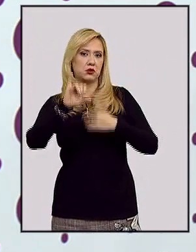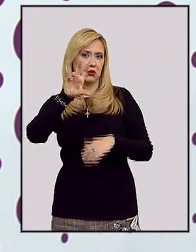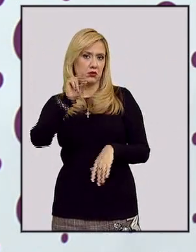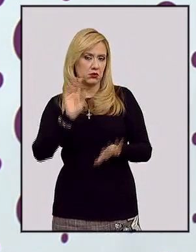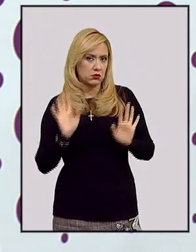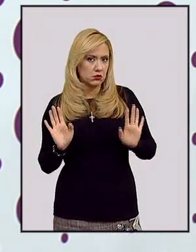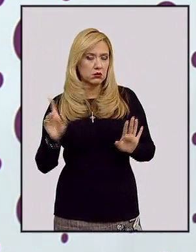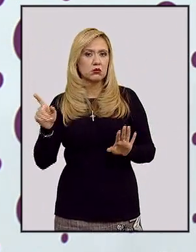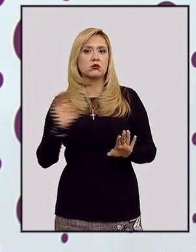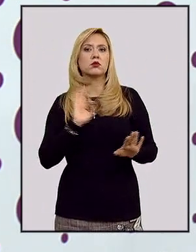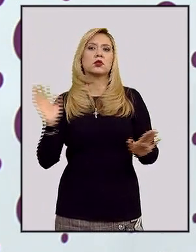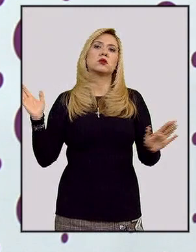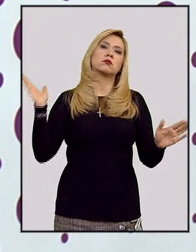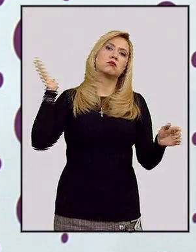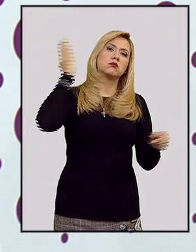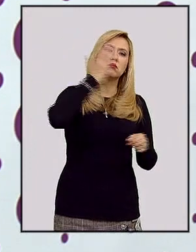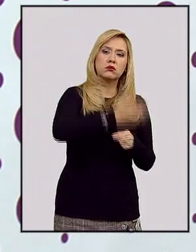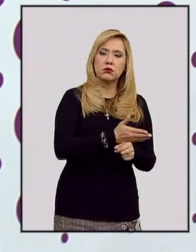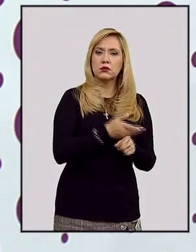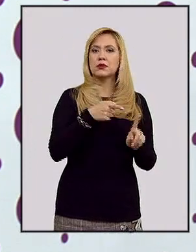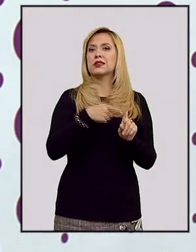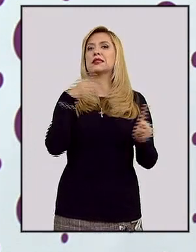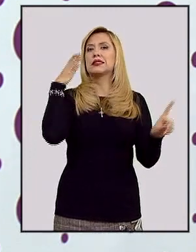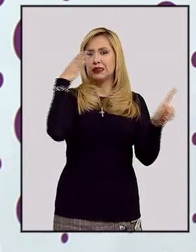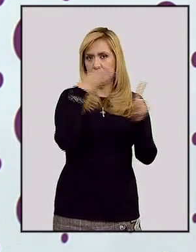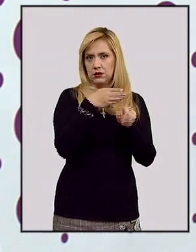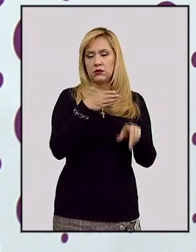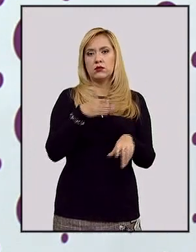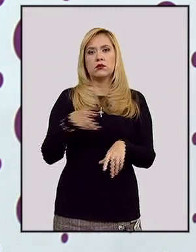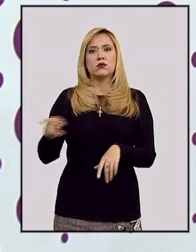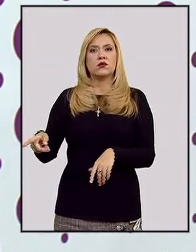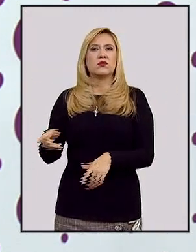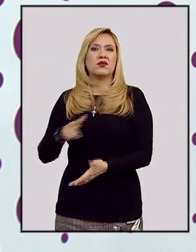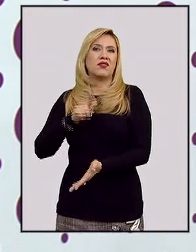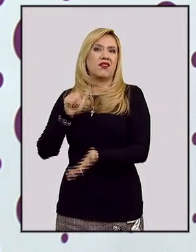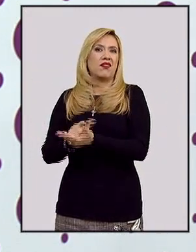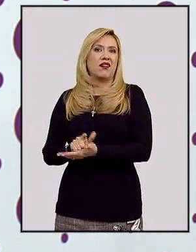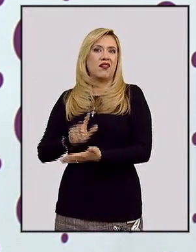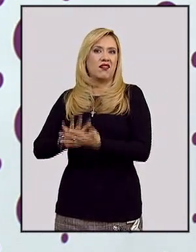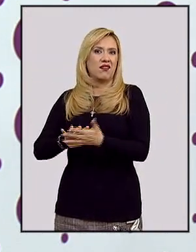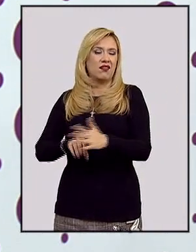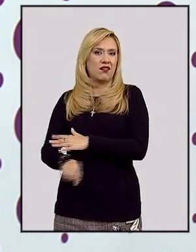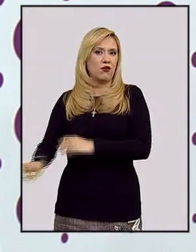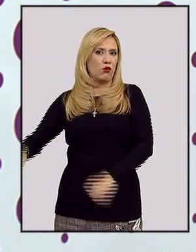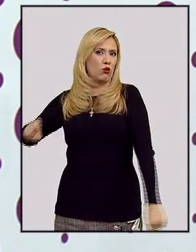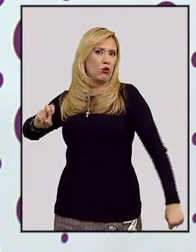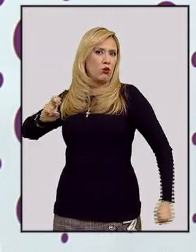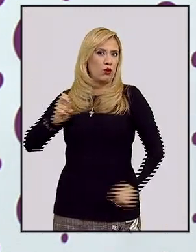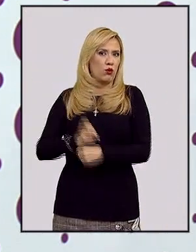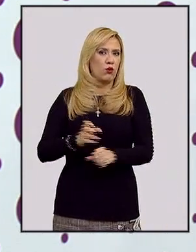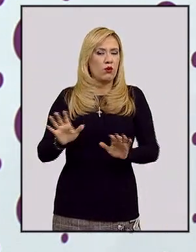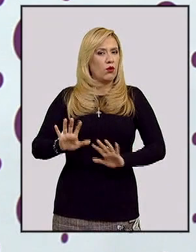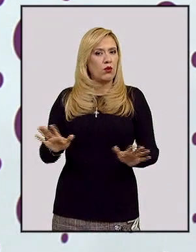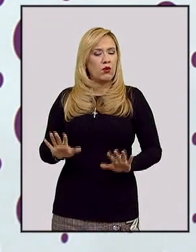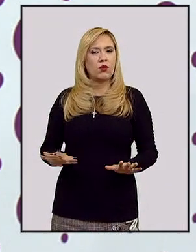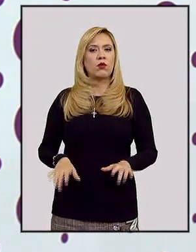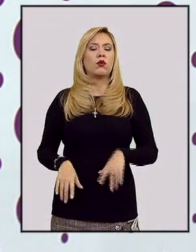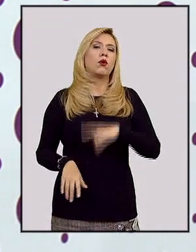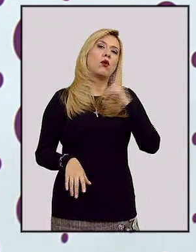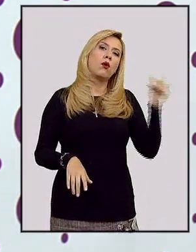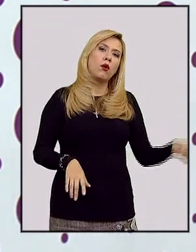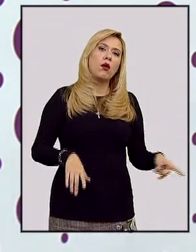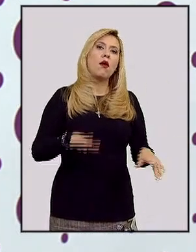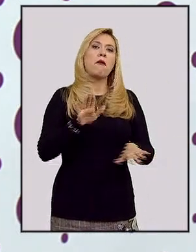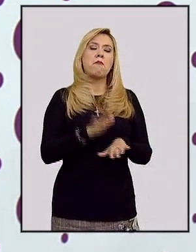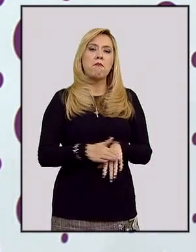otorgan una sanción correspondiente, que no tiene que ser tan dura como lo puede ser en el caso penal, sino mecanismos más efectivos, más